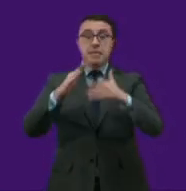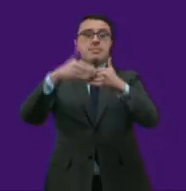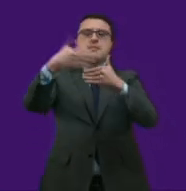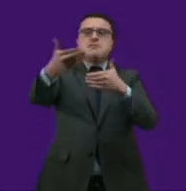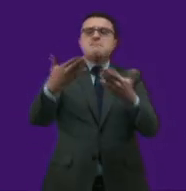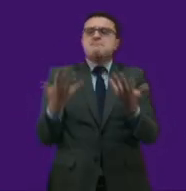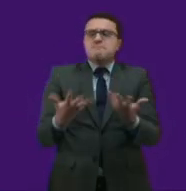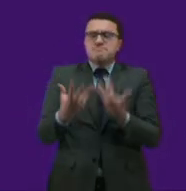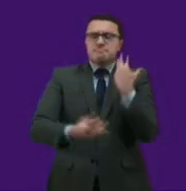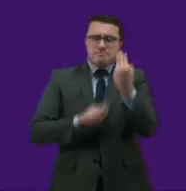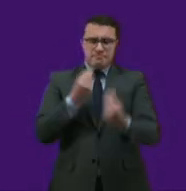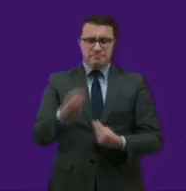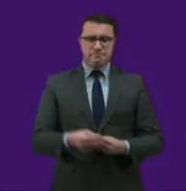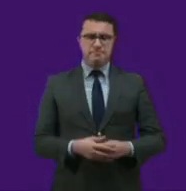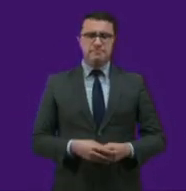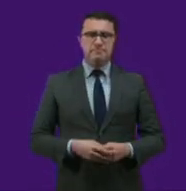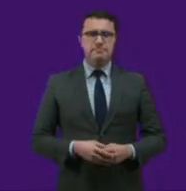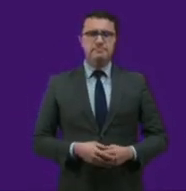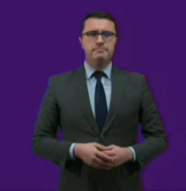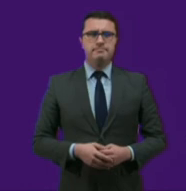de estos aceleradores?